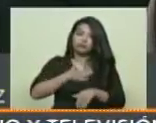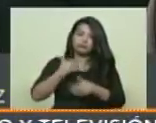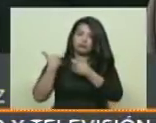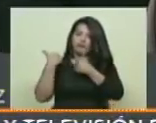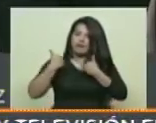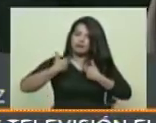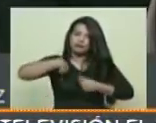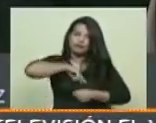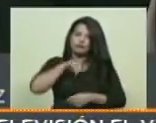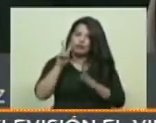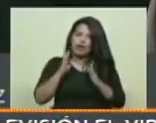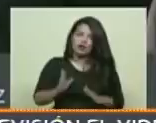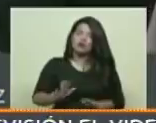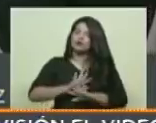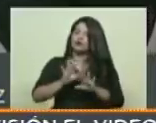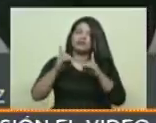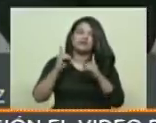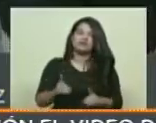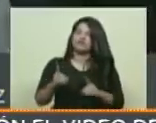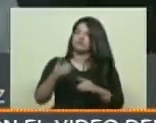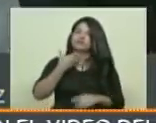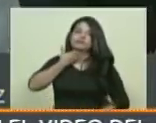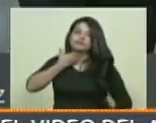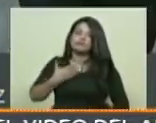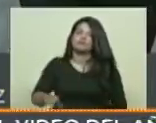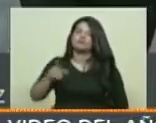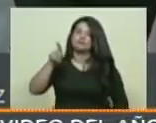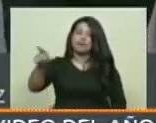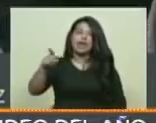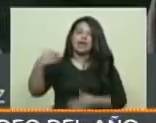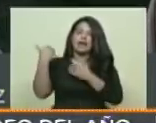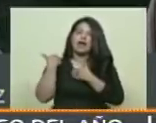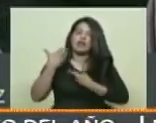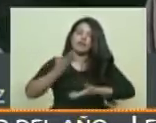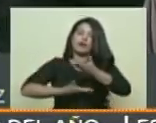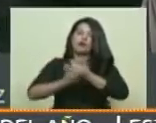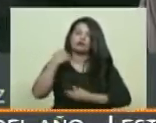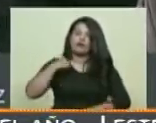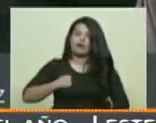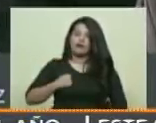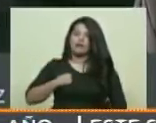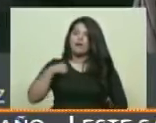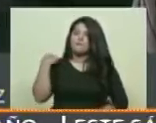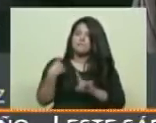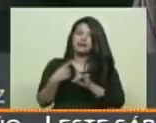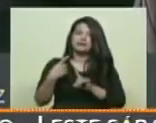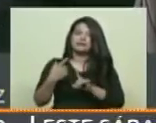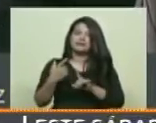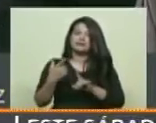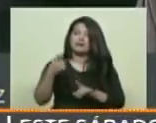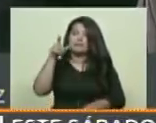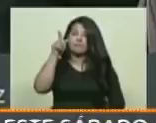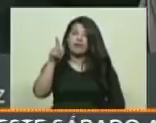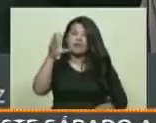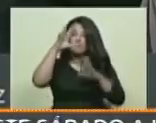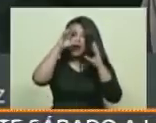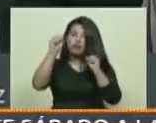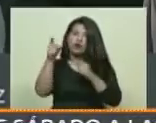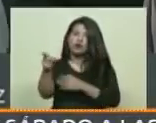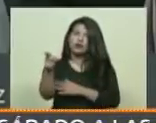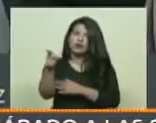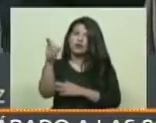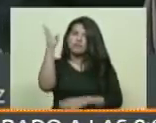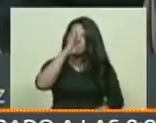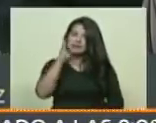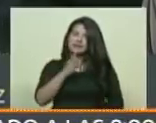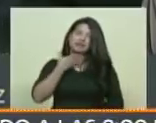decidido declarar persona non grata al encargado de negocios de Canadá y declarar persona non grata al embajador de